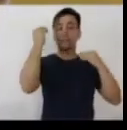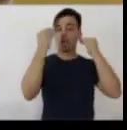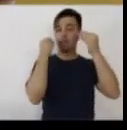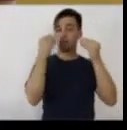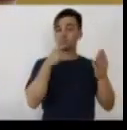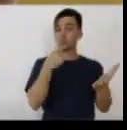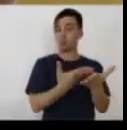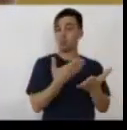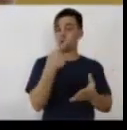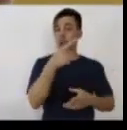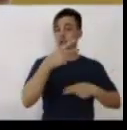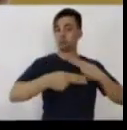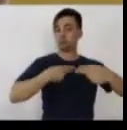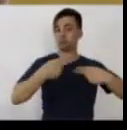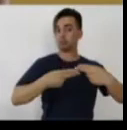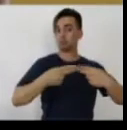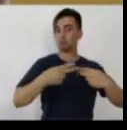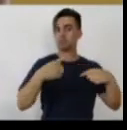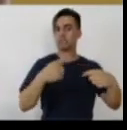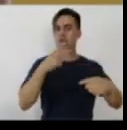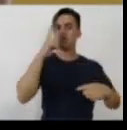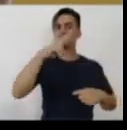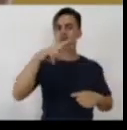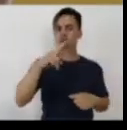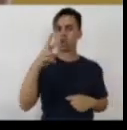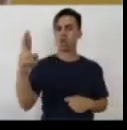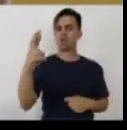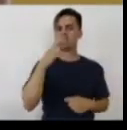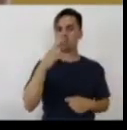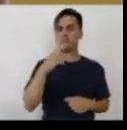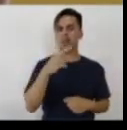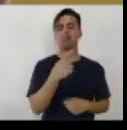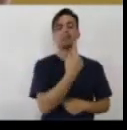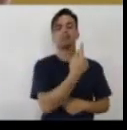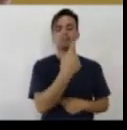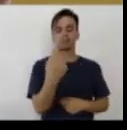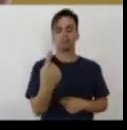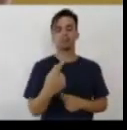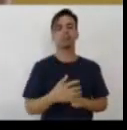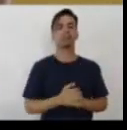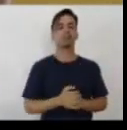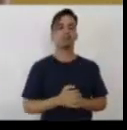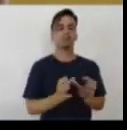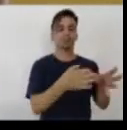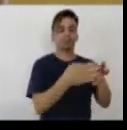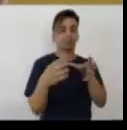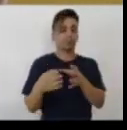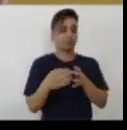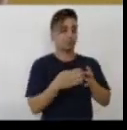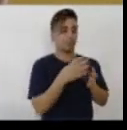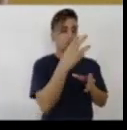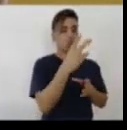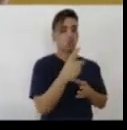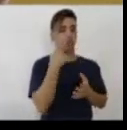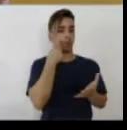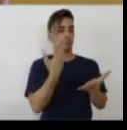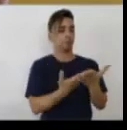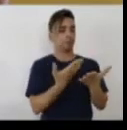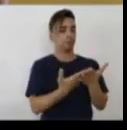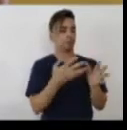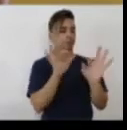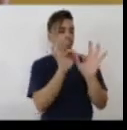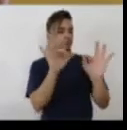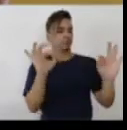y que traten de buscarles respuesta a esta inecuación para cada uno de esos dominios numéricos con